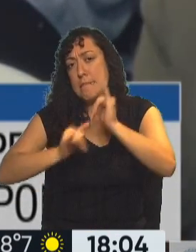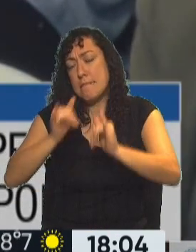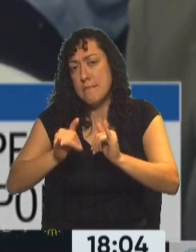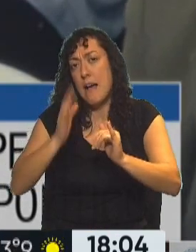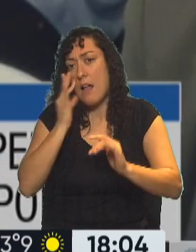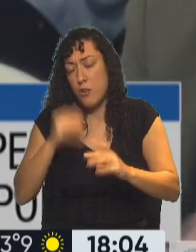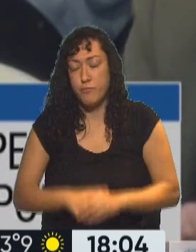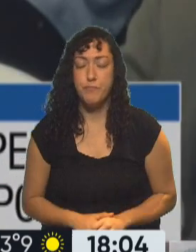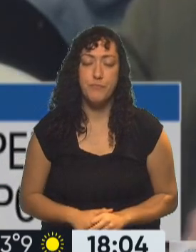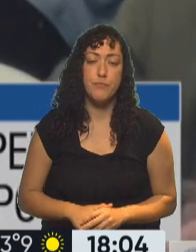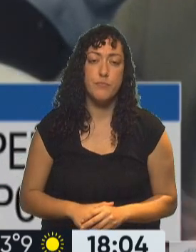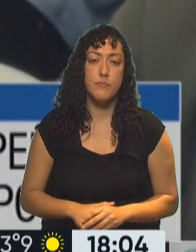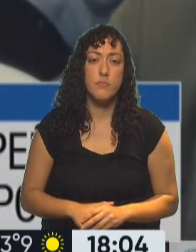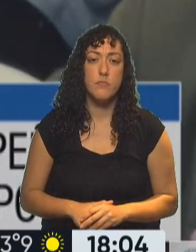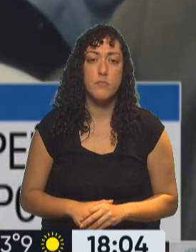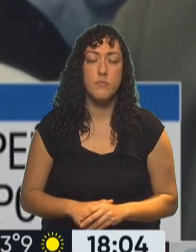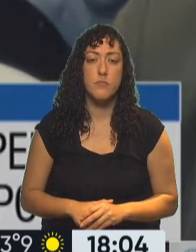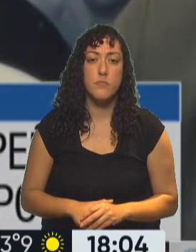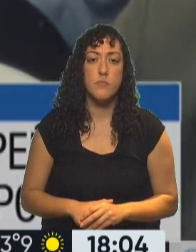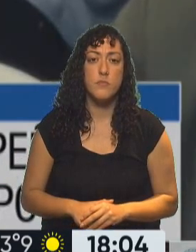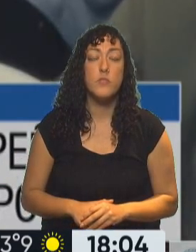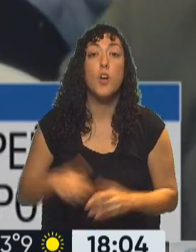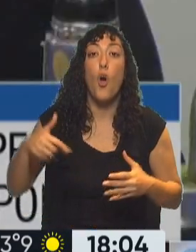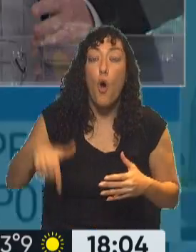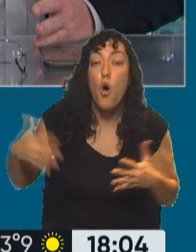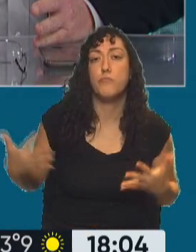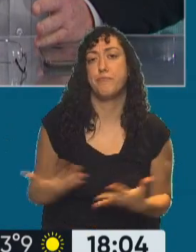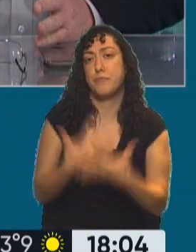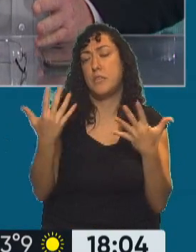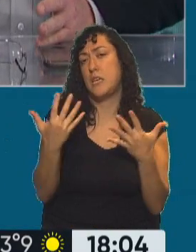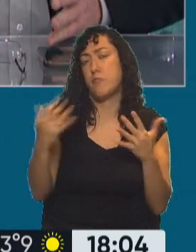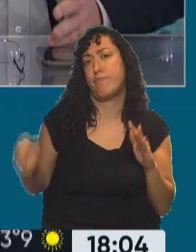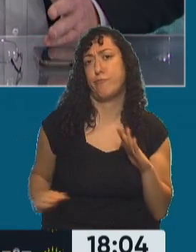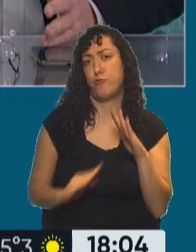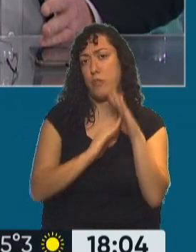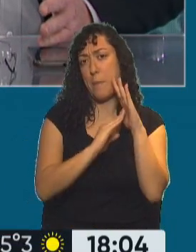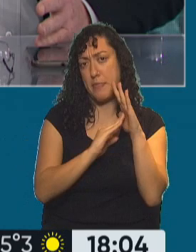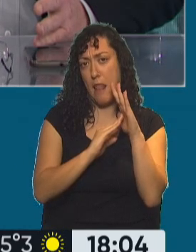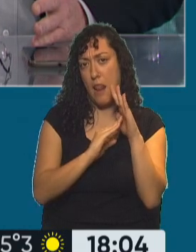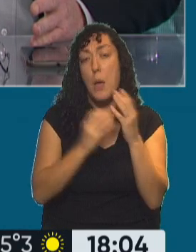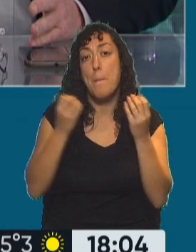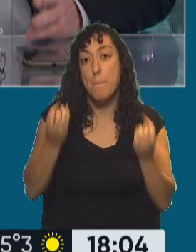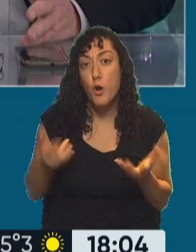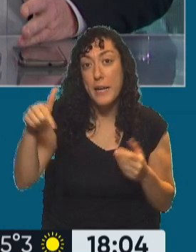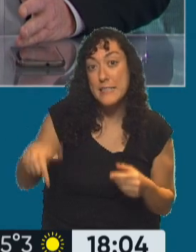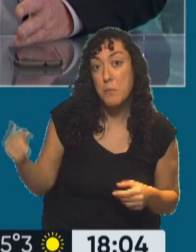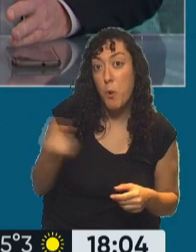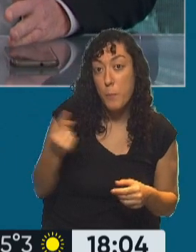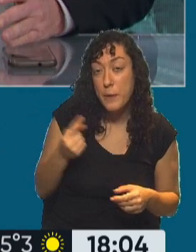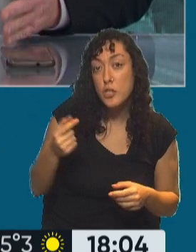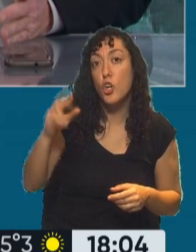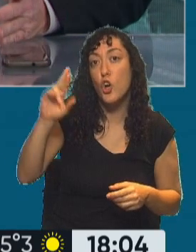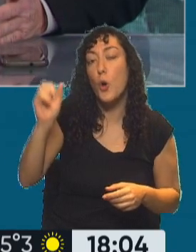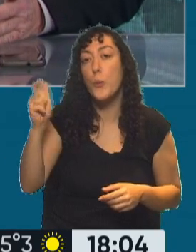estimado Espósito? Buenas tardes, Horacio. Hoy es un día central en esta historia porque está declarando Silvio